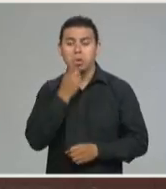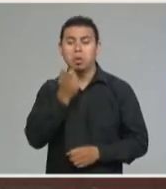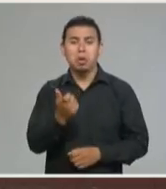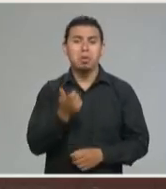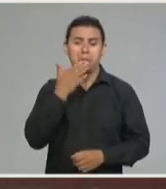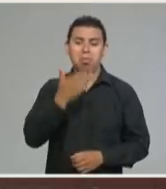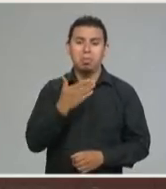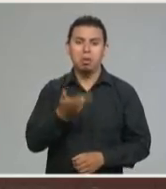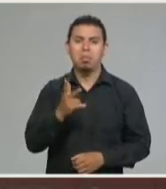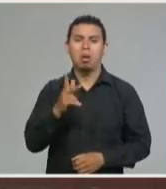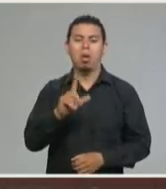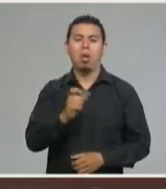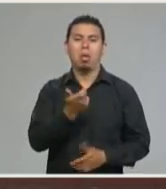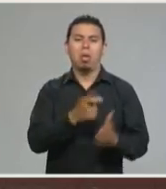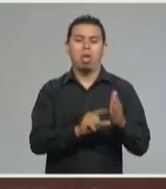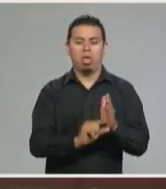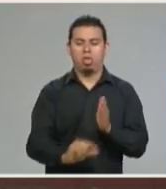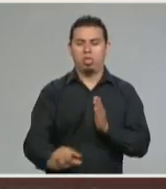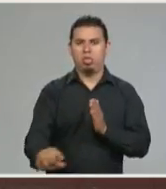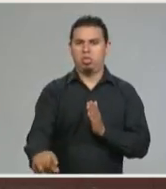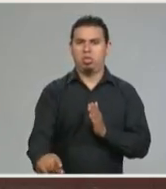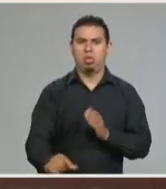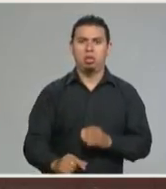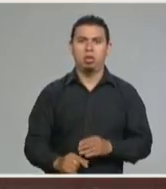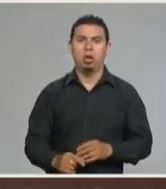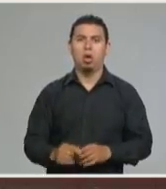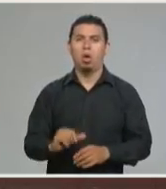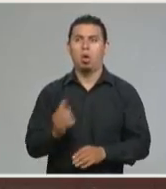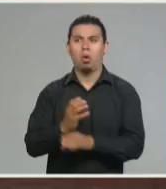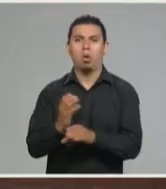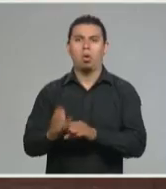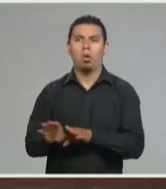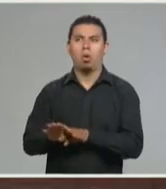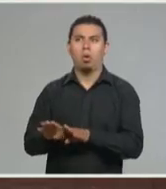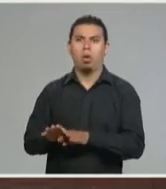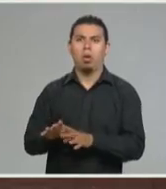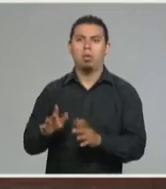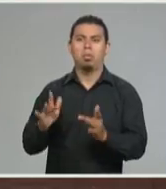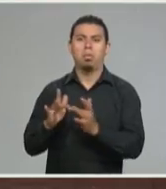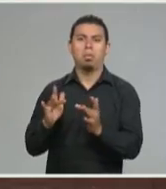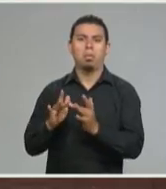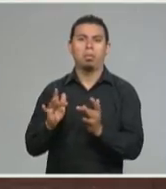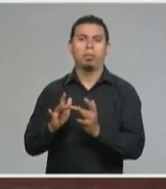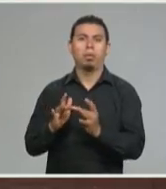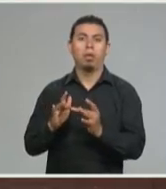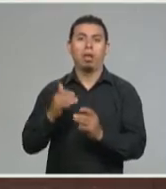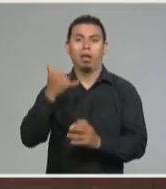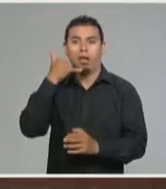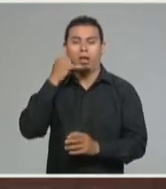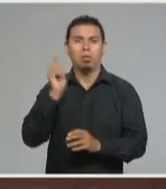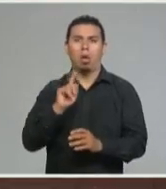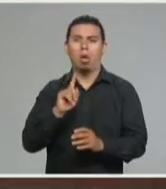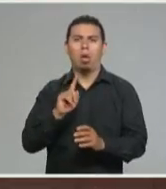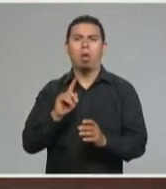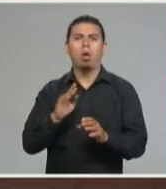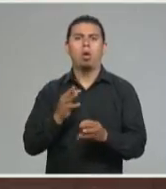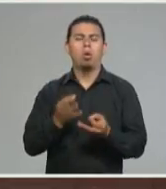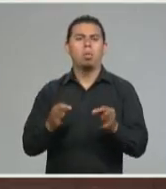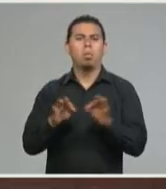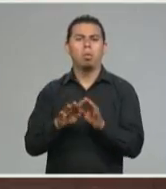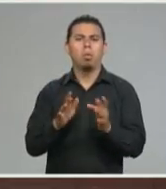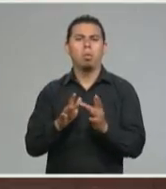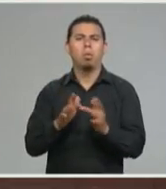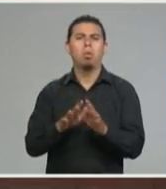terminan pagándoles algo muy pequeñito y utilizan medios de comunicación convencionales. Y el principal factor